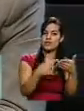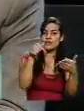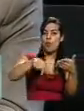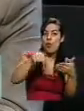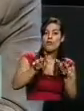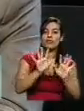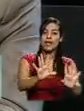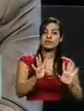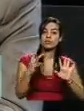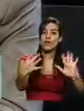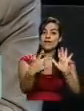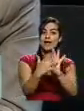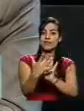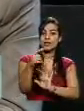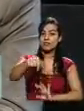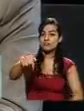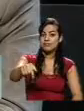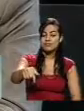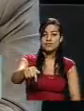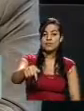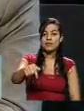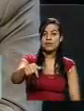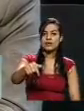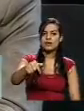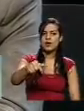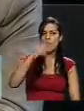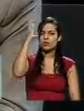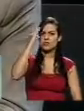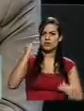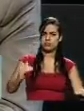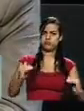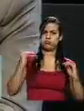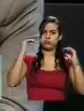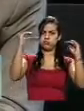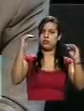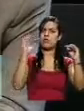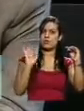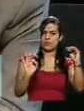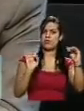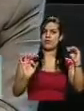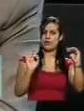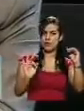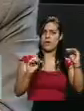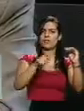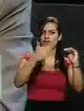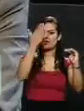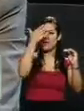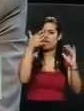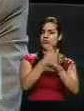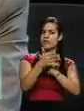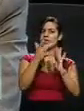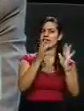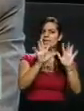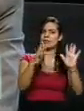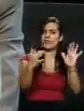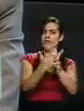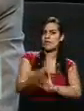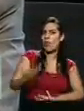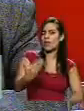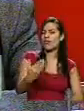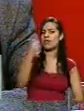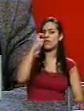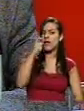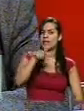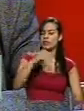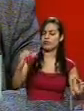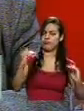19 de abril, hay más conciencia sobre la importancia del 19 de abril. ¿Qué crees tú? Yo estoy absolutamente